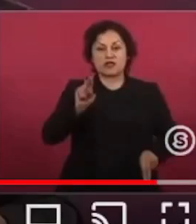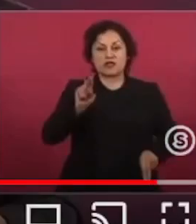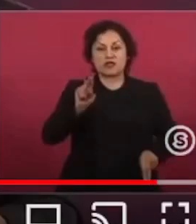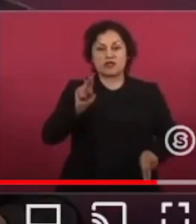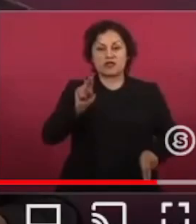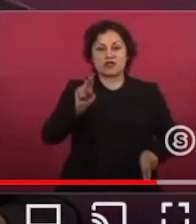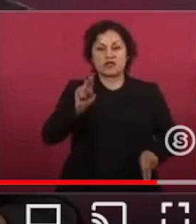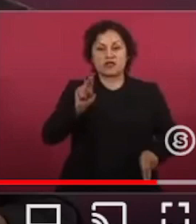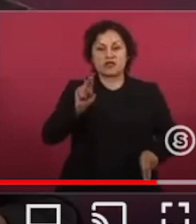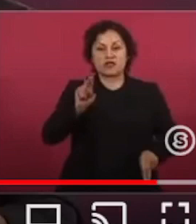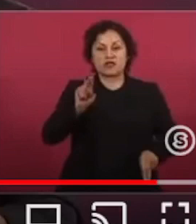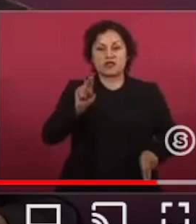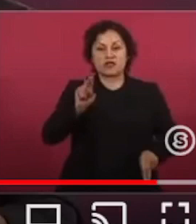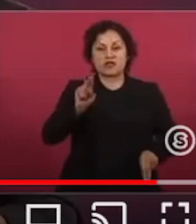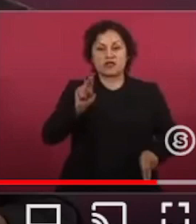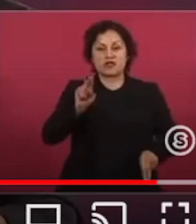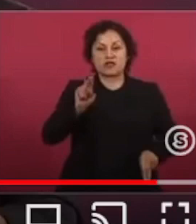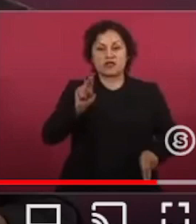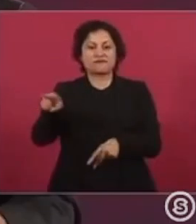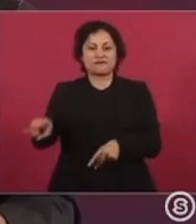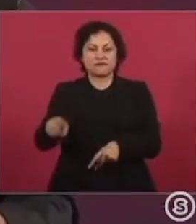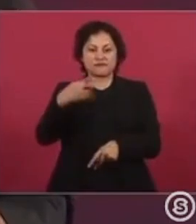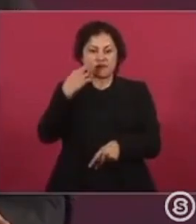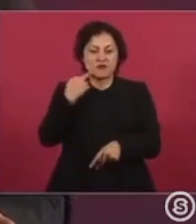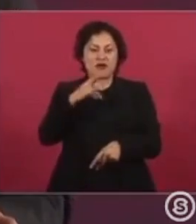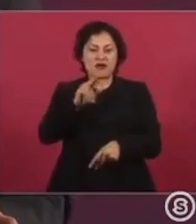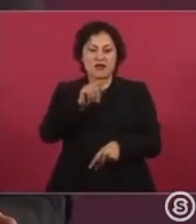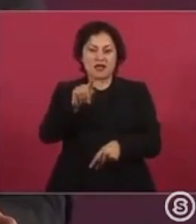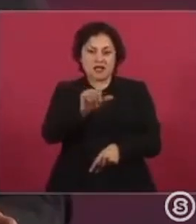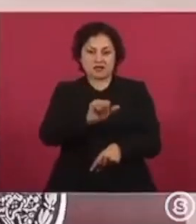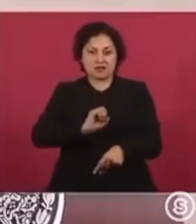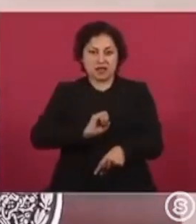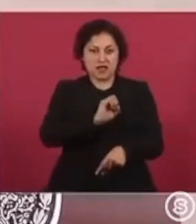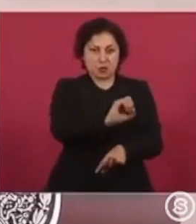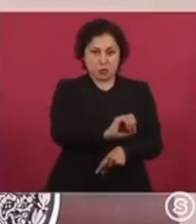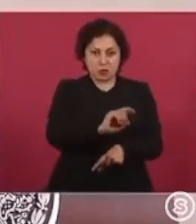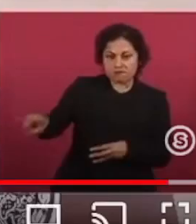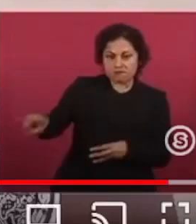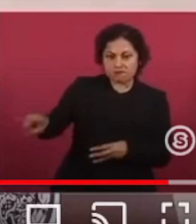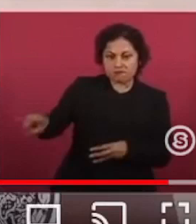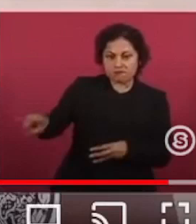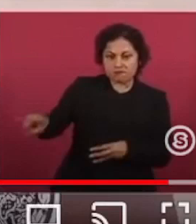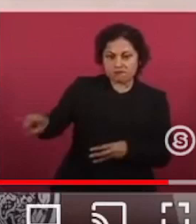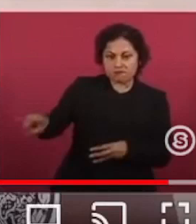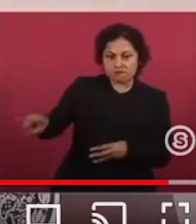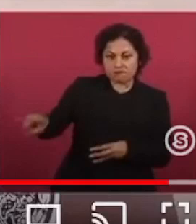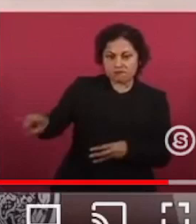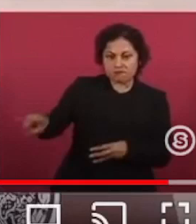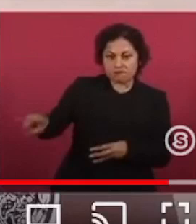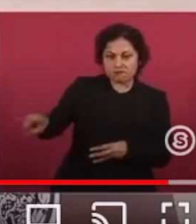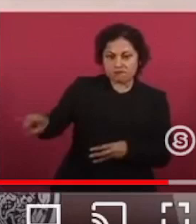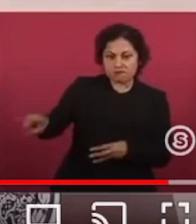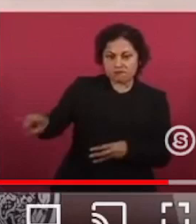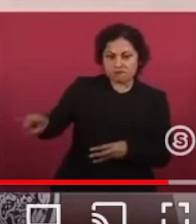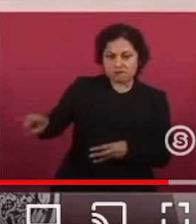de Milei va a ser un gobierno clasista y racista. No estoy de acuerdo con la hipocresía. Así es, Cristian. Este señor